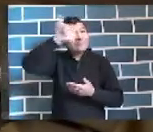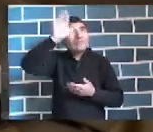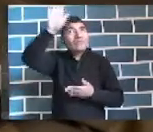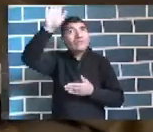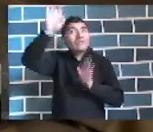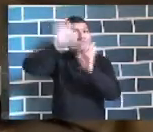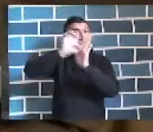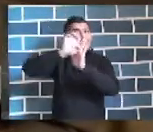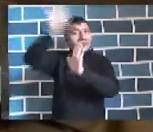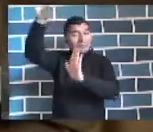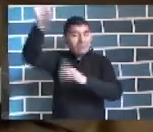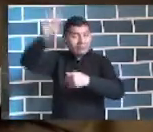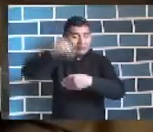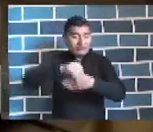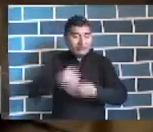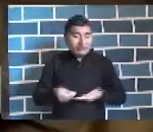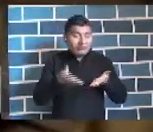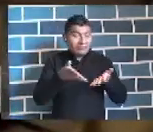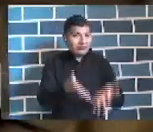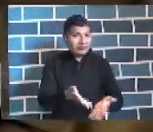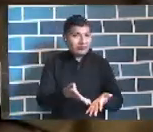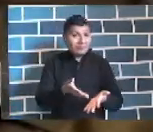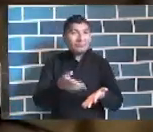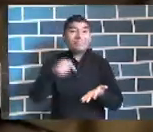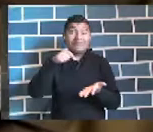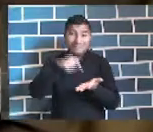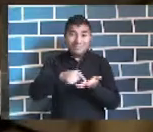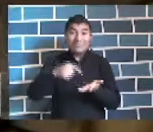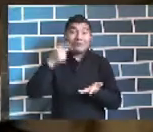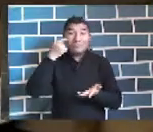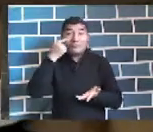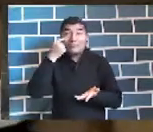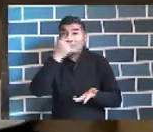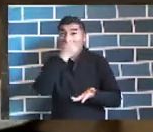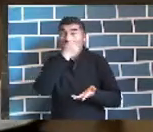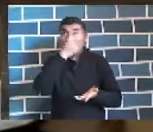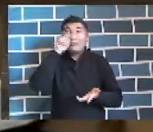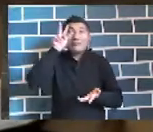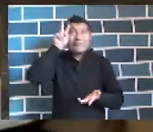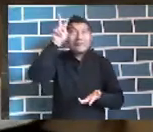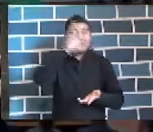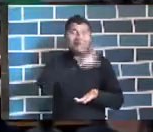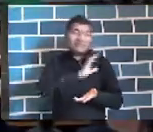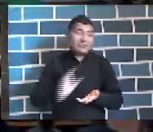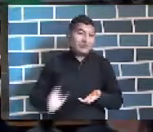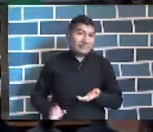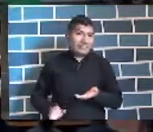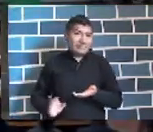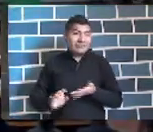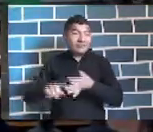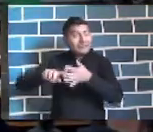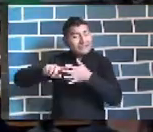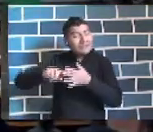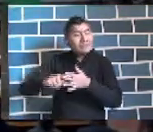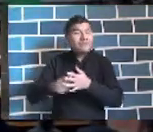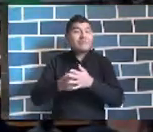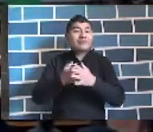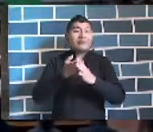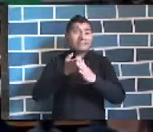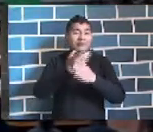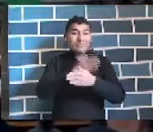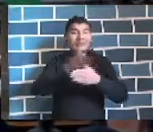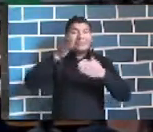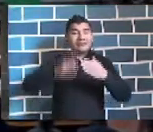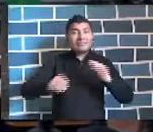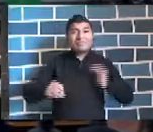eso tenemos fijos los ojos en Cristo, el iniciador y el consumador